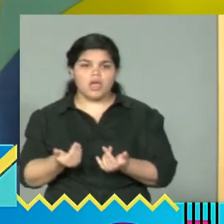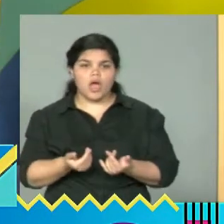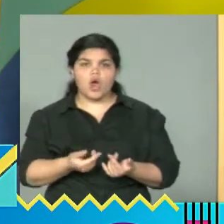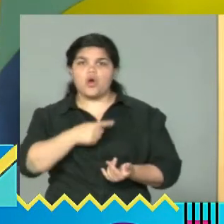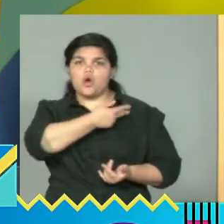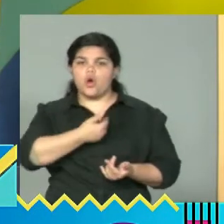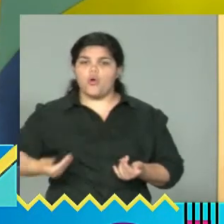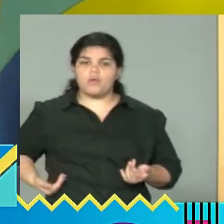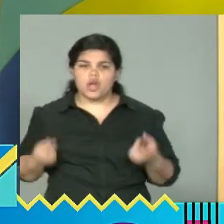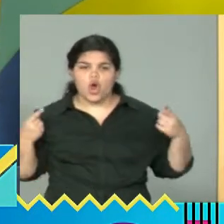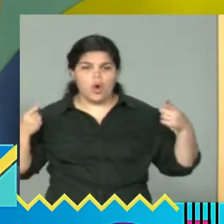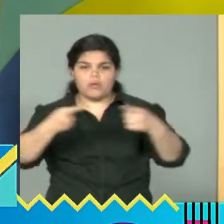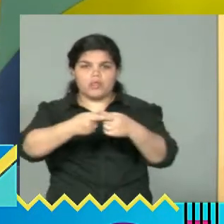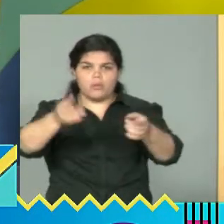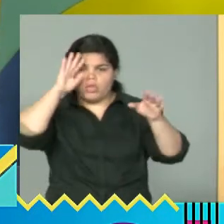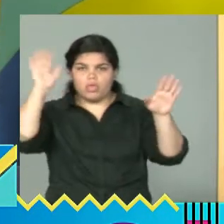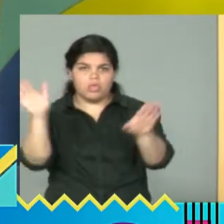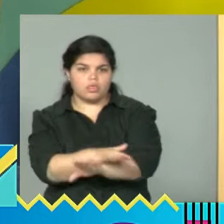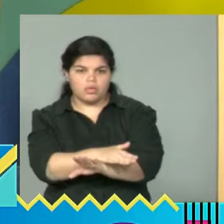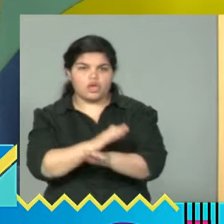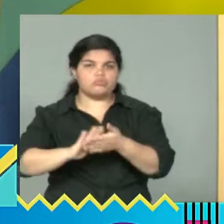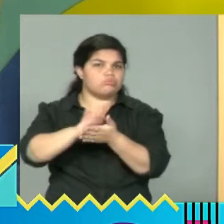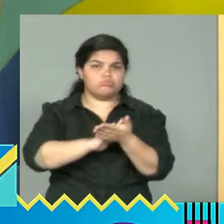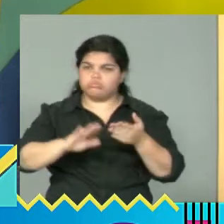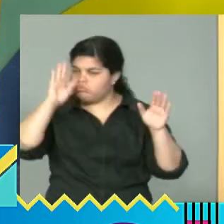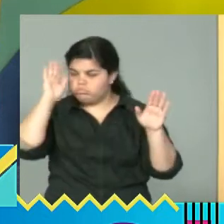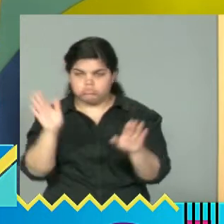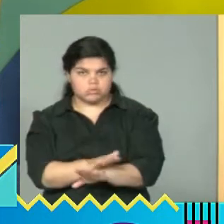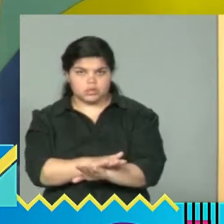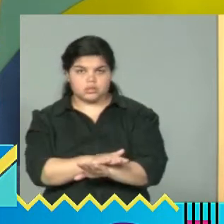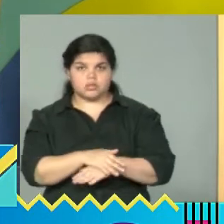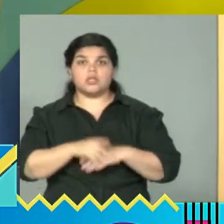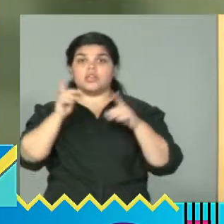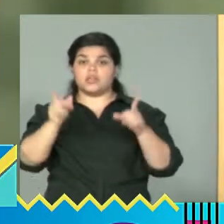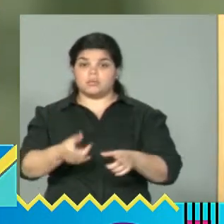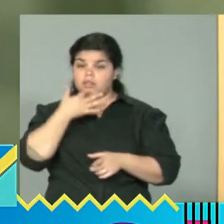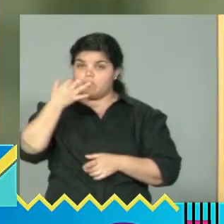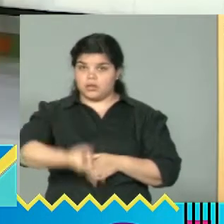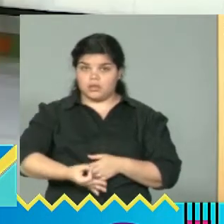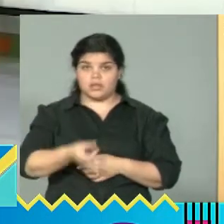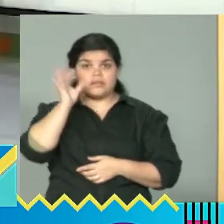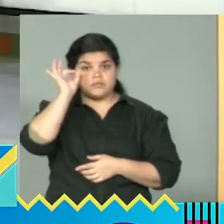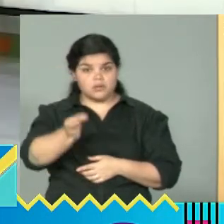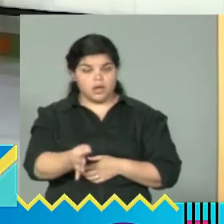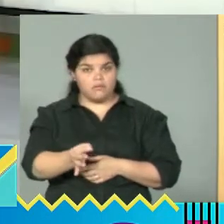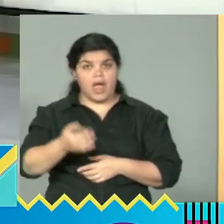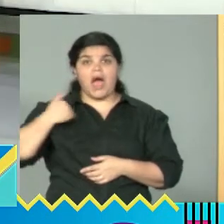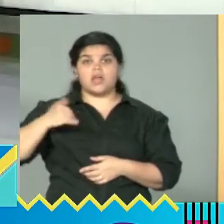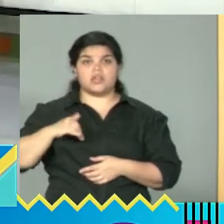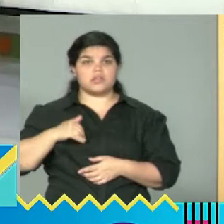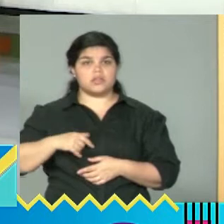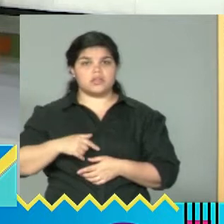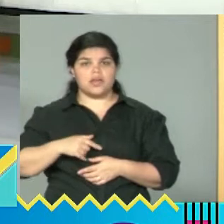gobierno, de Macri y del equipo económico en cómo resolverlo. Pero también es real que Argentina tiene una estructura